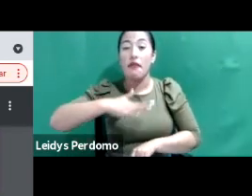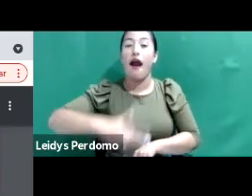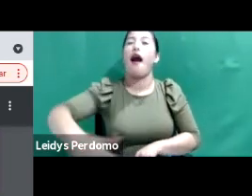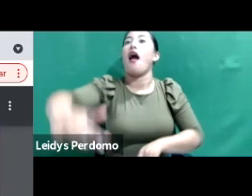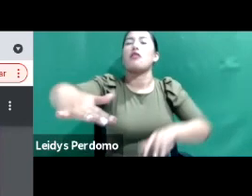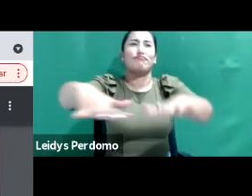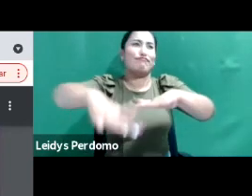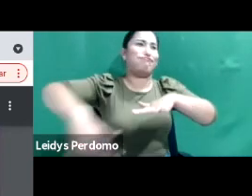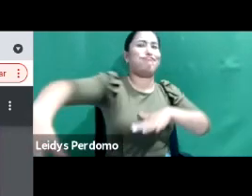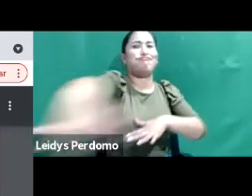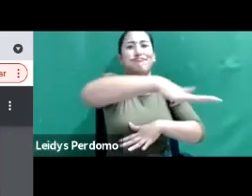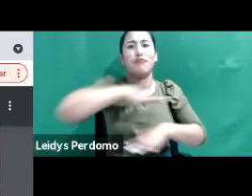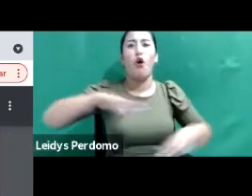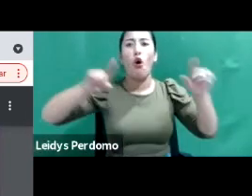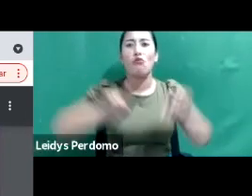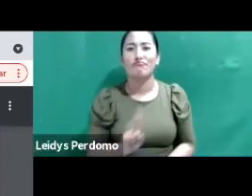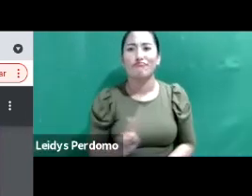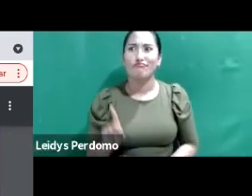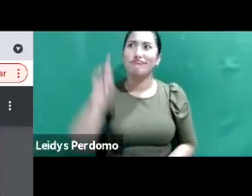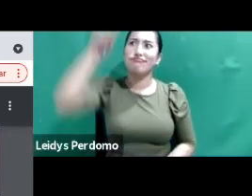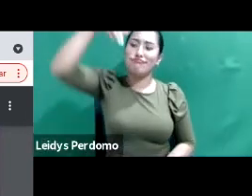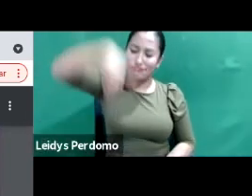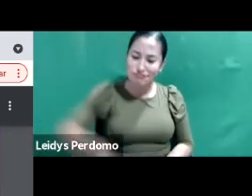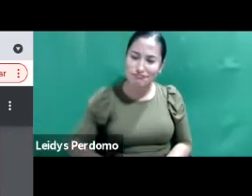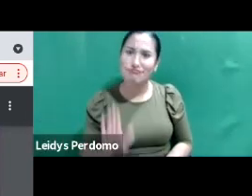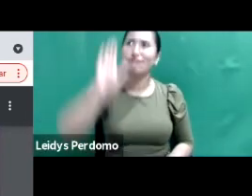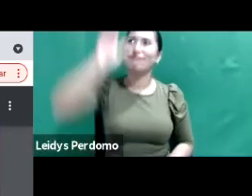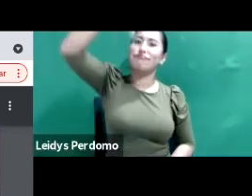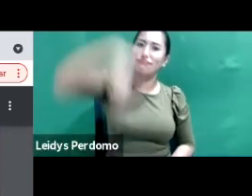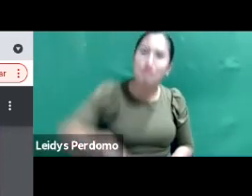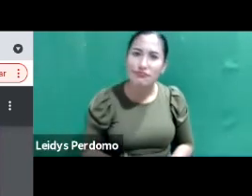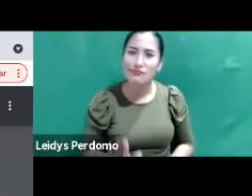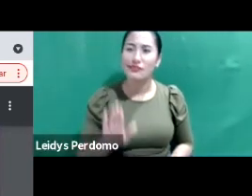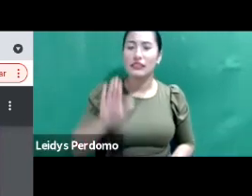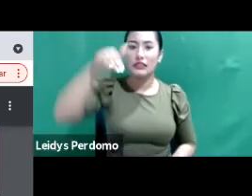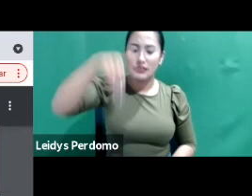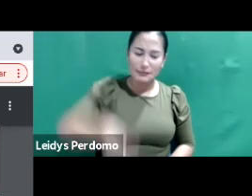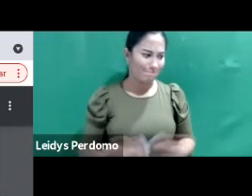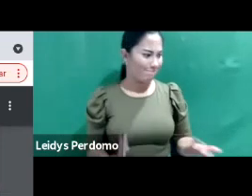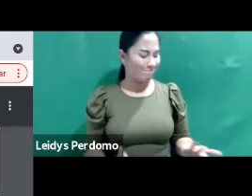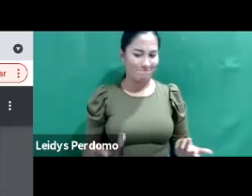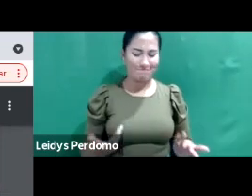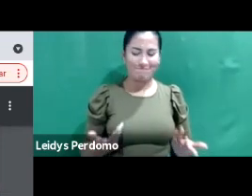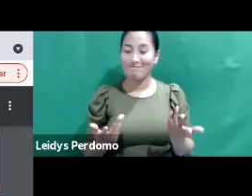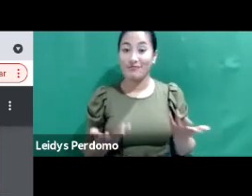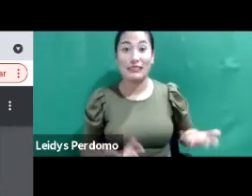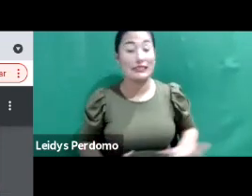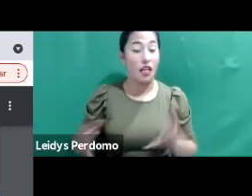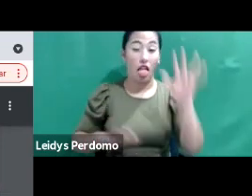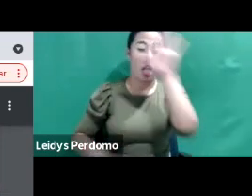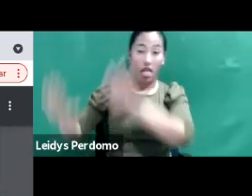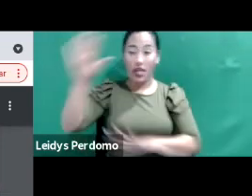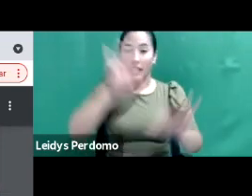rusa. Entonces resulta siendo muy importante la posibilidad de que el niño y el adolescente empiece